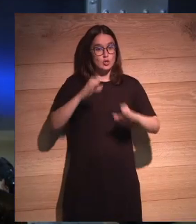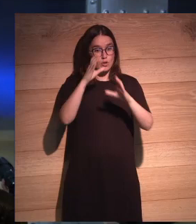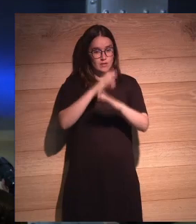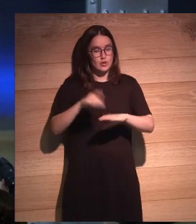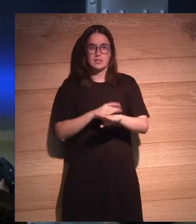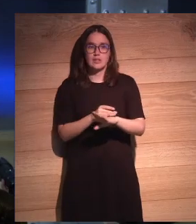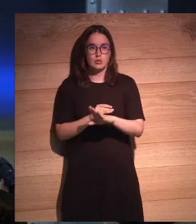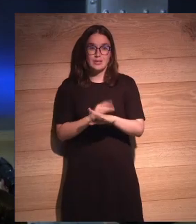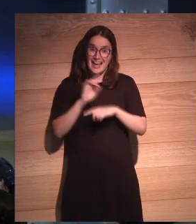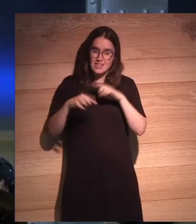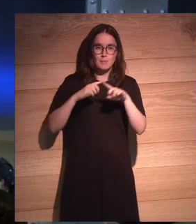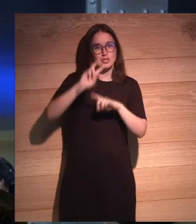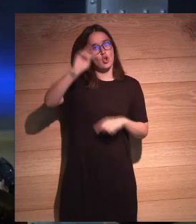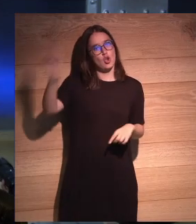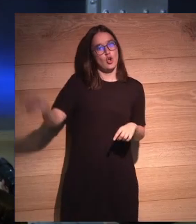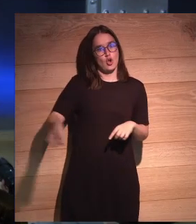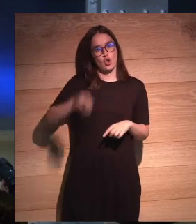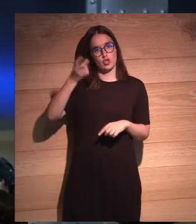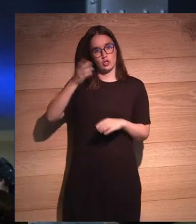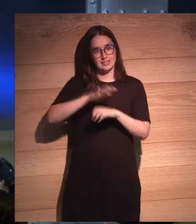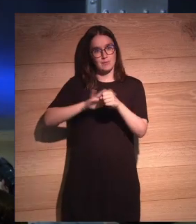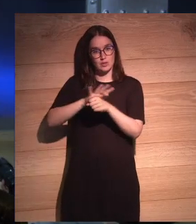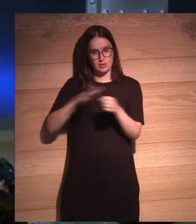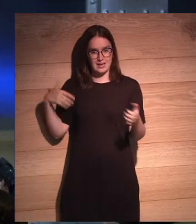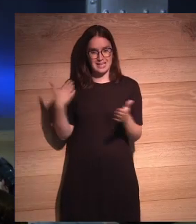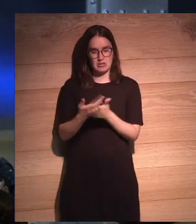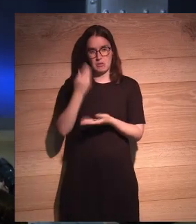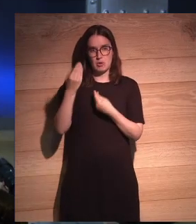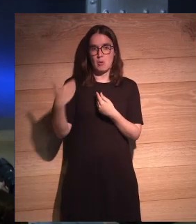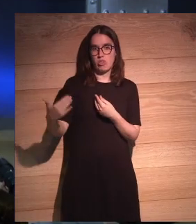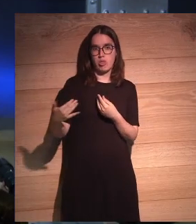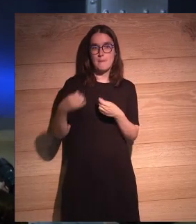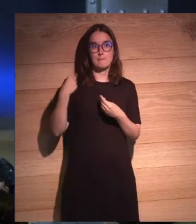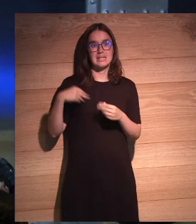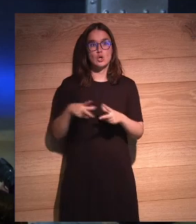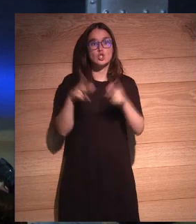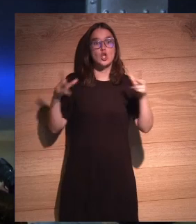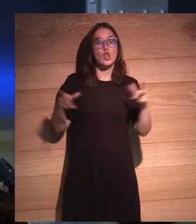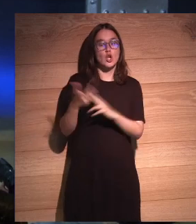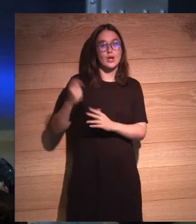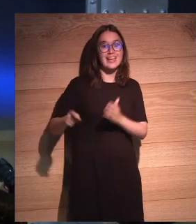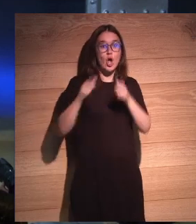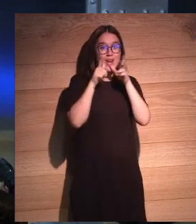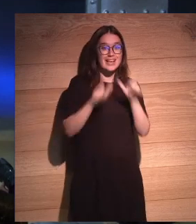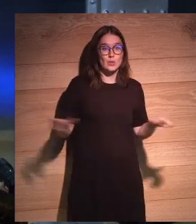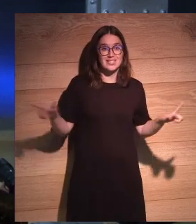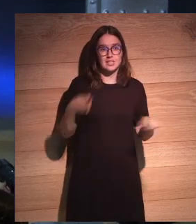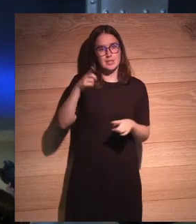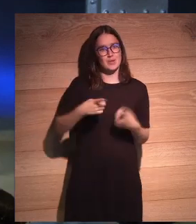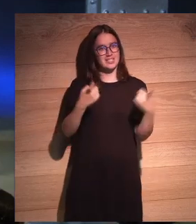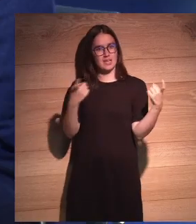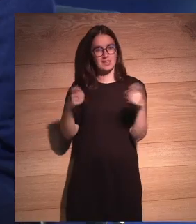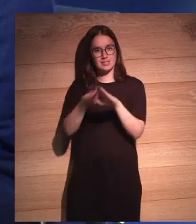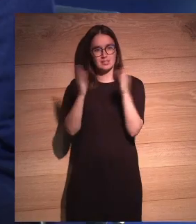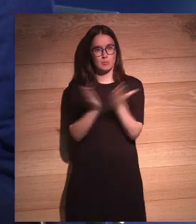datos, sino incluso otras disciplinas que hasta ahora no consideramos, como puede ser la sociología o lingüistas, que también son necesarios